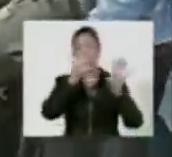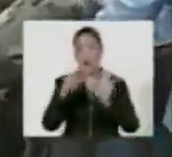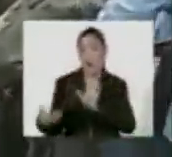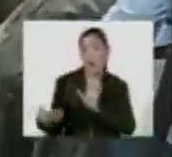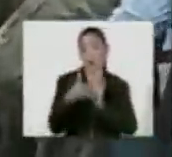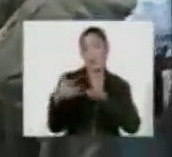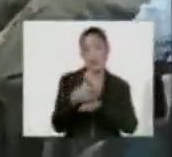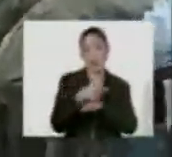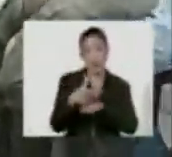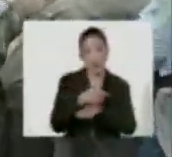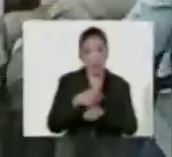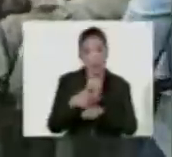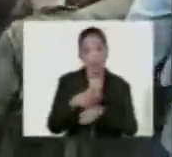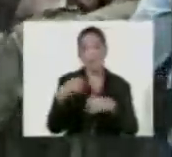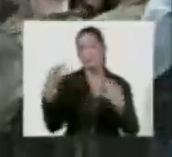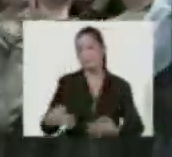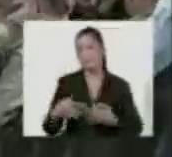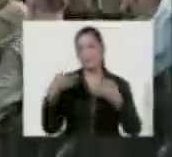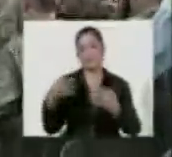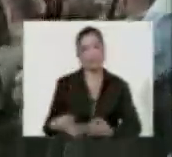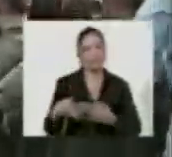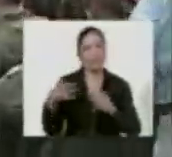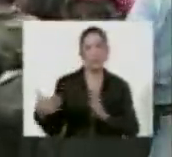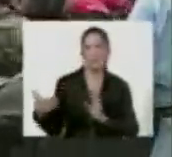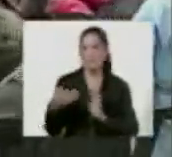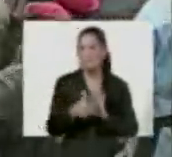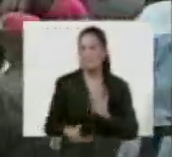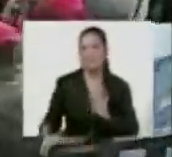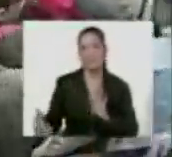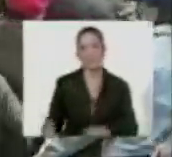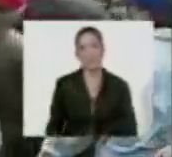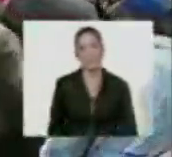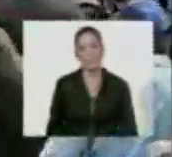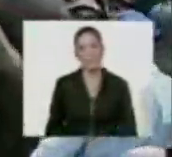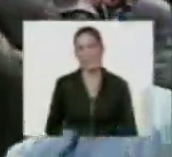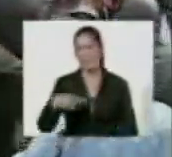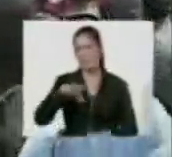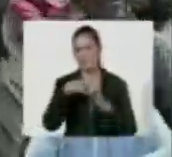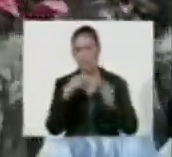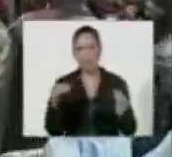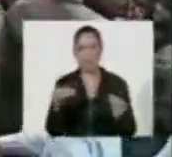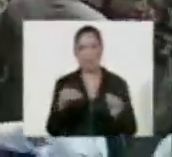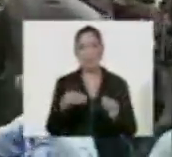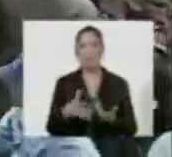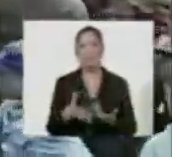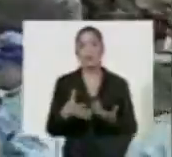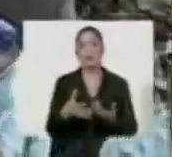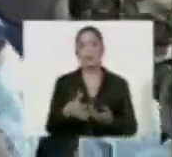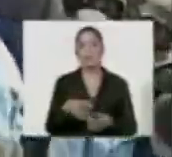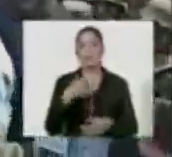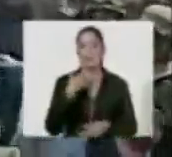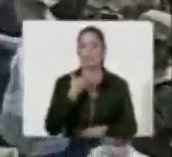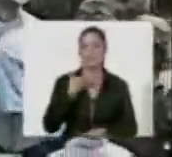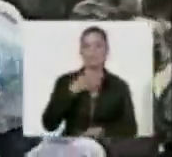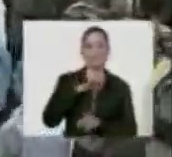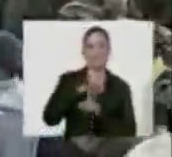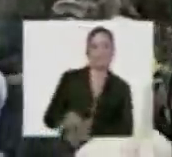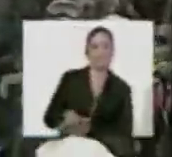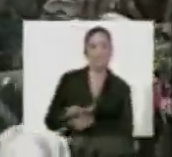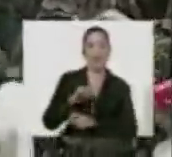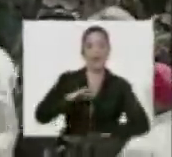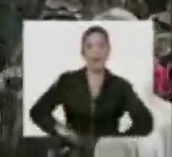nacional y el constante ataque las acciones que desacreditan a la Fuerza Armada Nacional Bolivariana